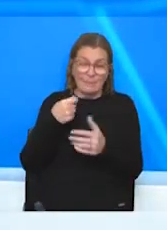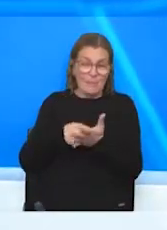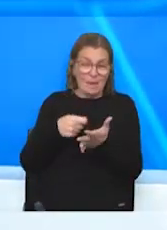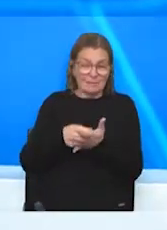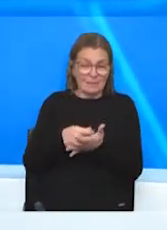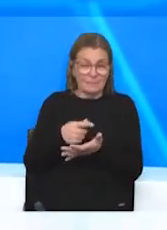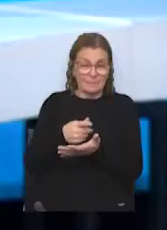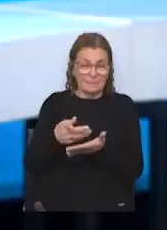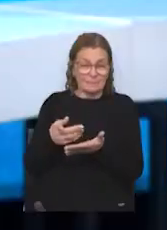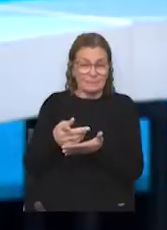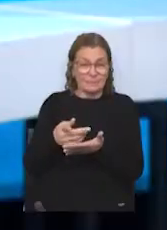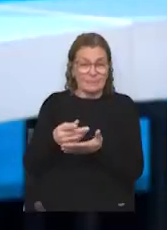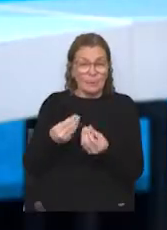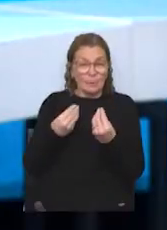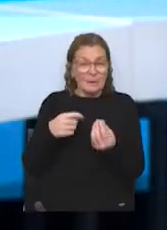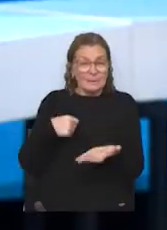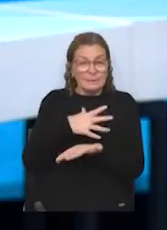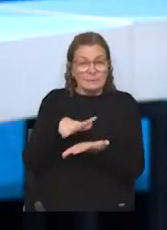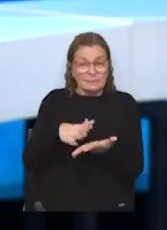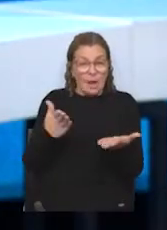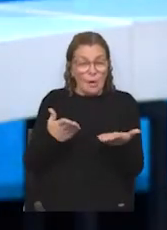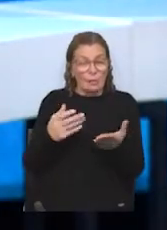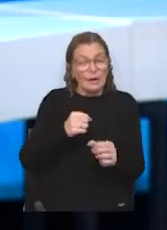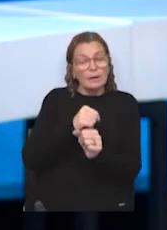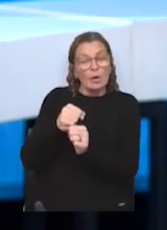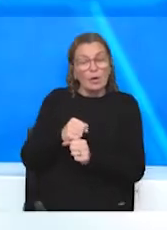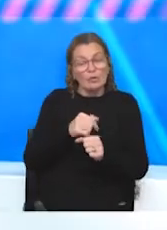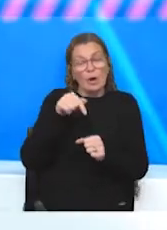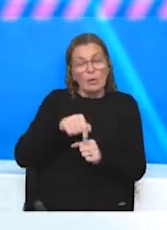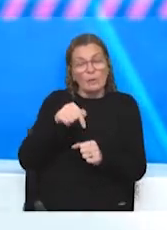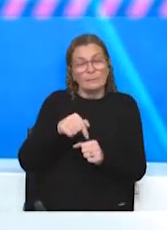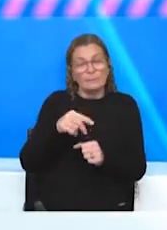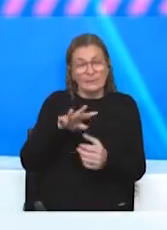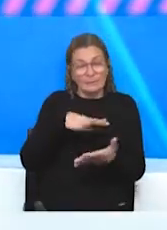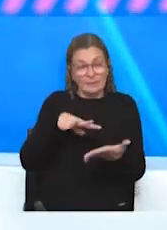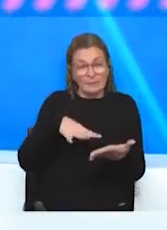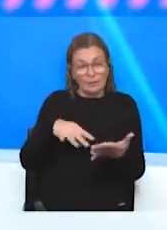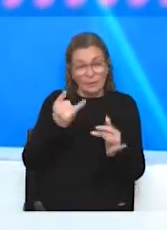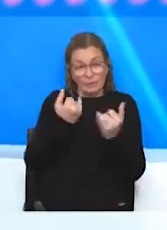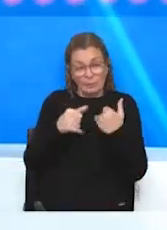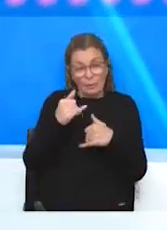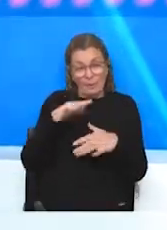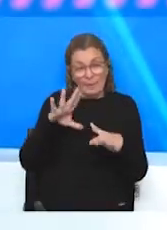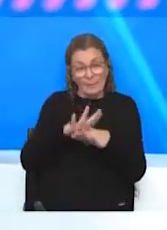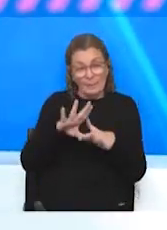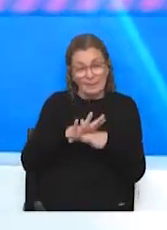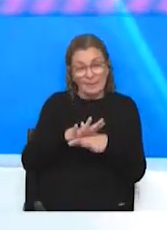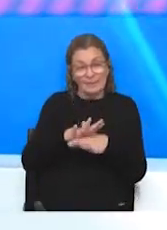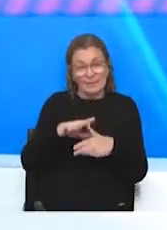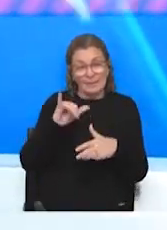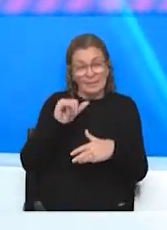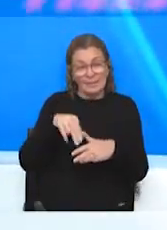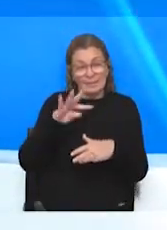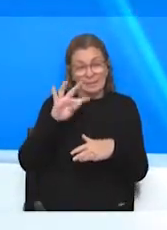por ahí un poco la cosa Cuál es la situación actual de las hoyas hoy Mira estaba leyendo un informe del propio m de la Dad que es una